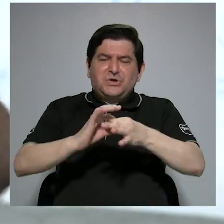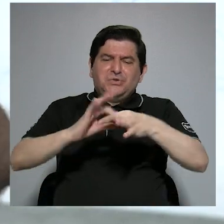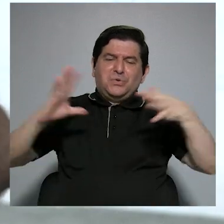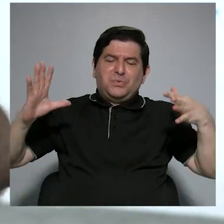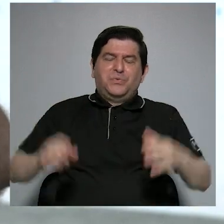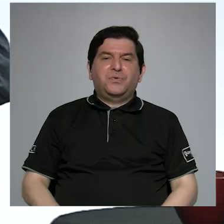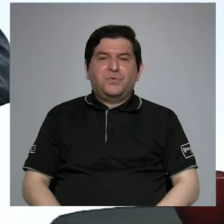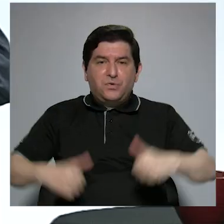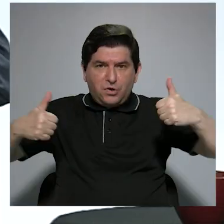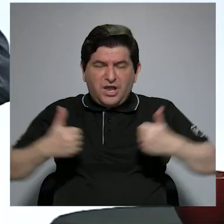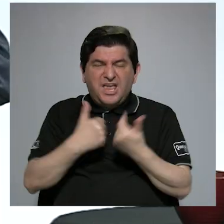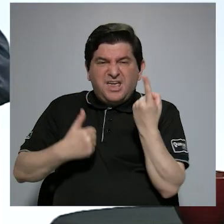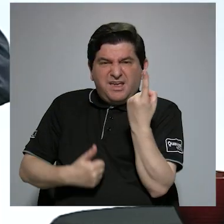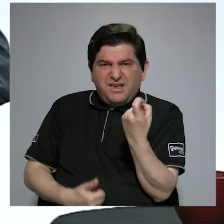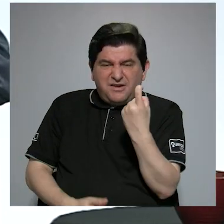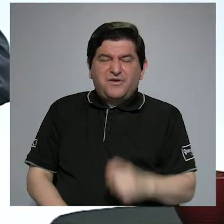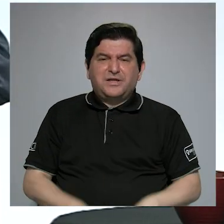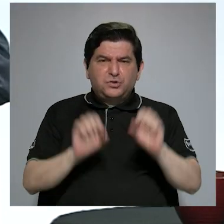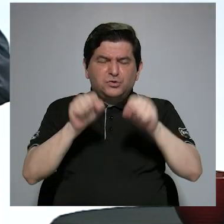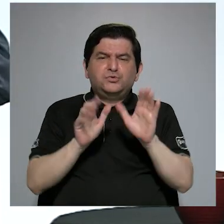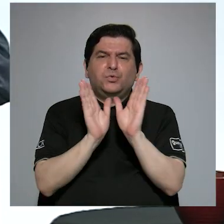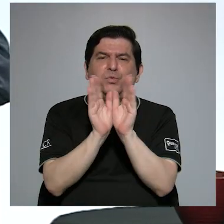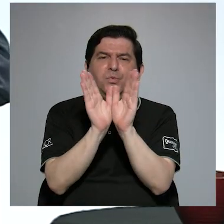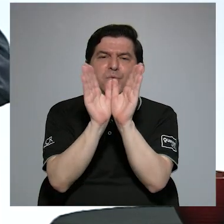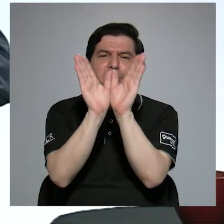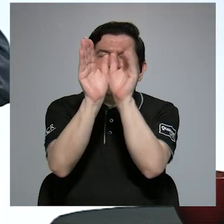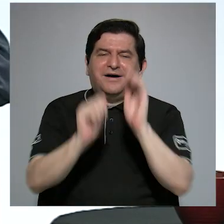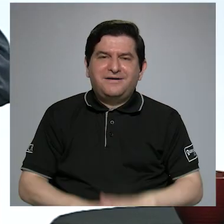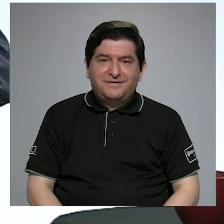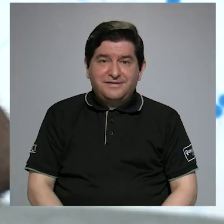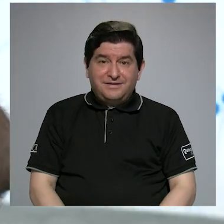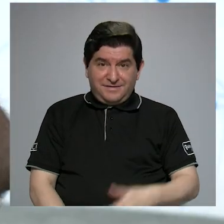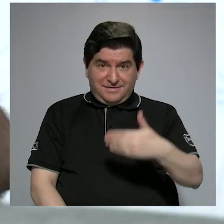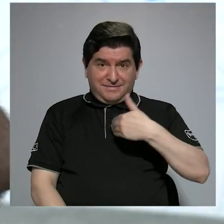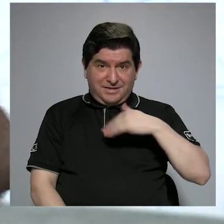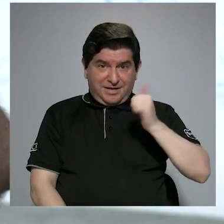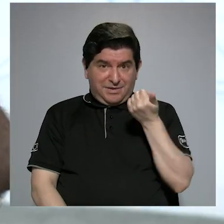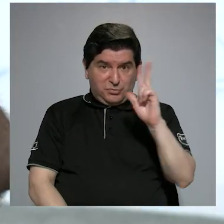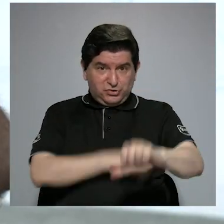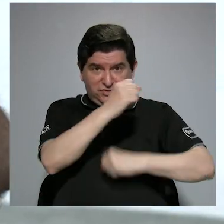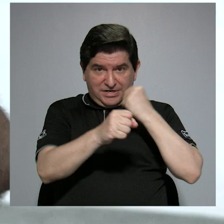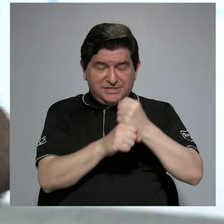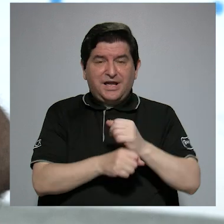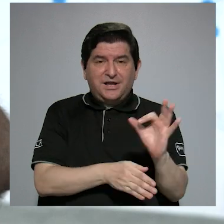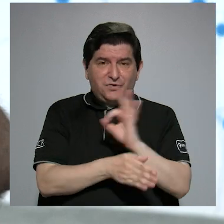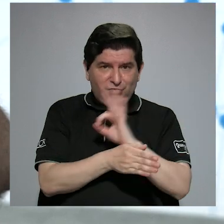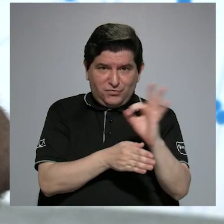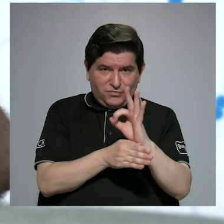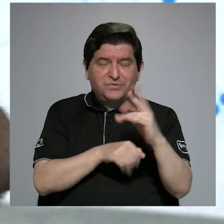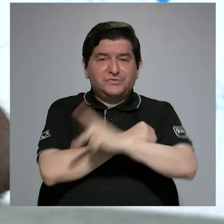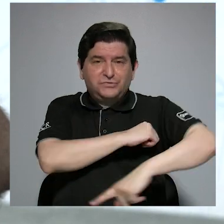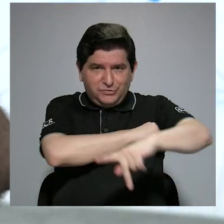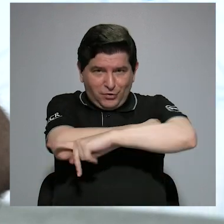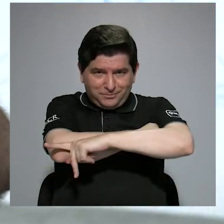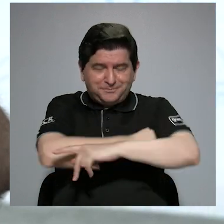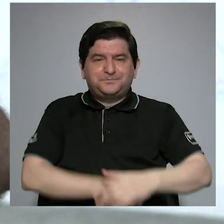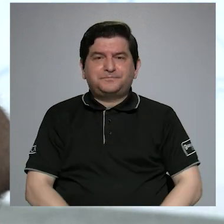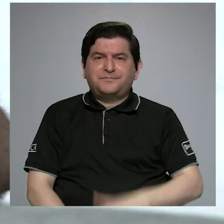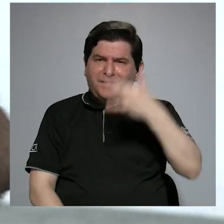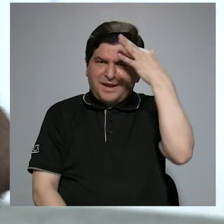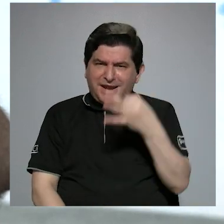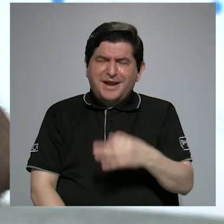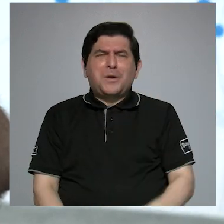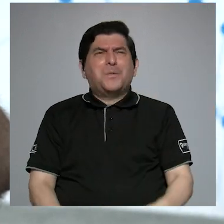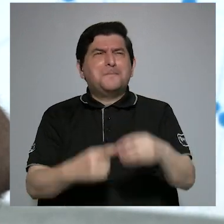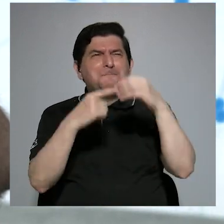desvinculación. Desafíos pendientes para Podemos Volar. Bueno, nosotros ya tenemos 13 años de estar funcionando en el país